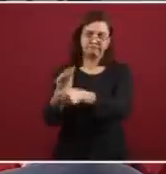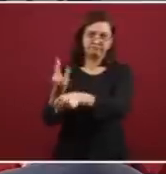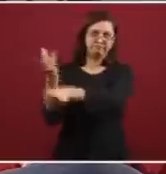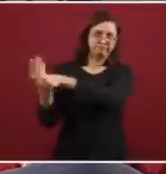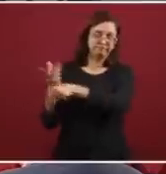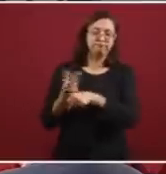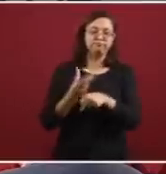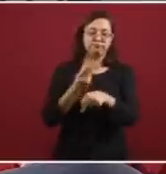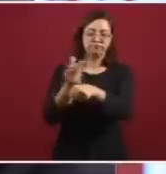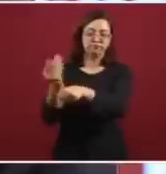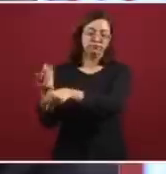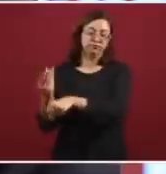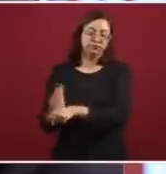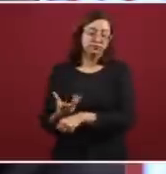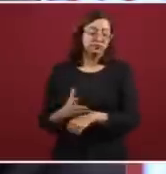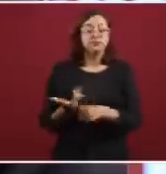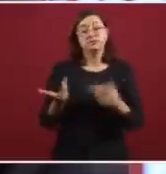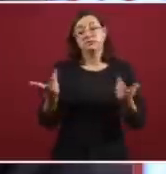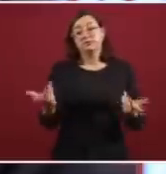Entonces,